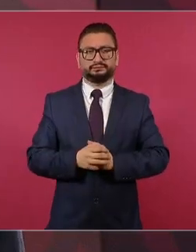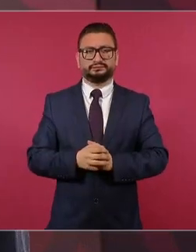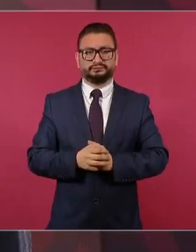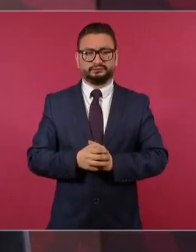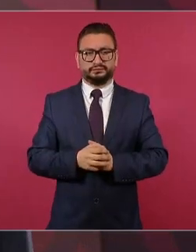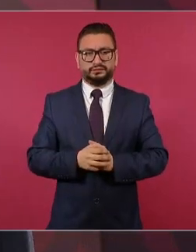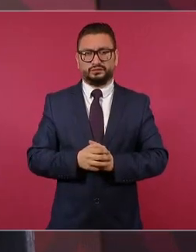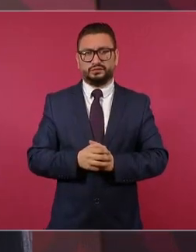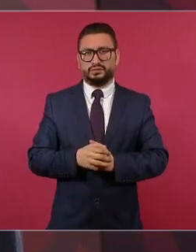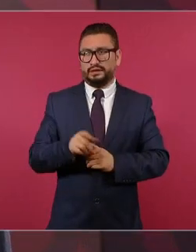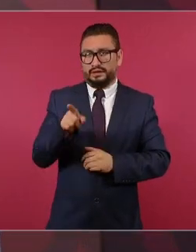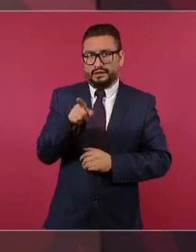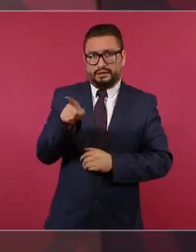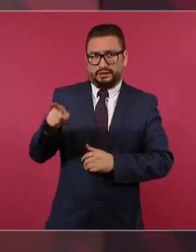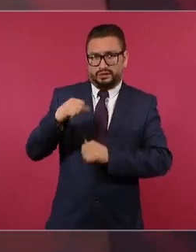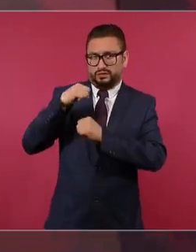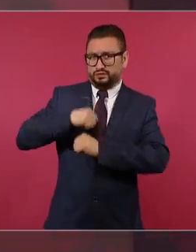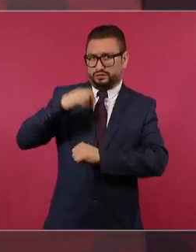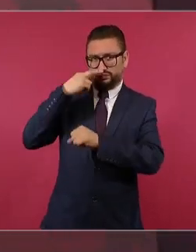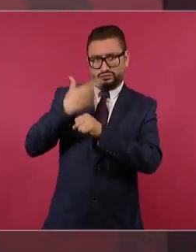O sea, no le corresponde.